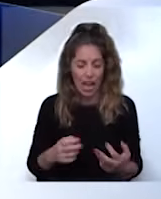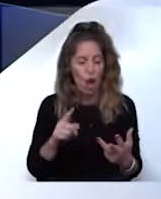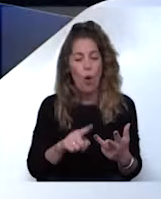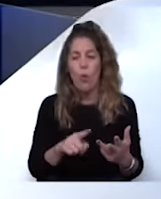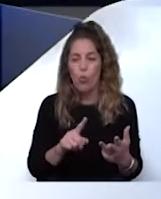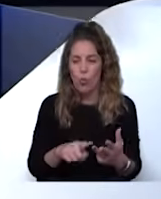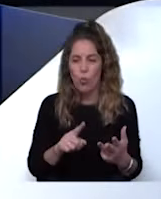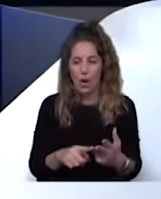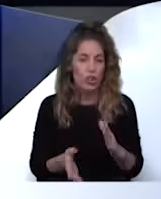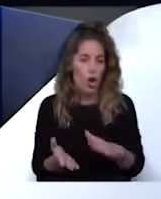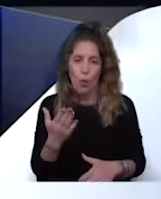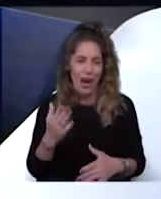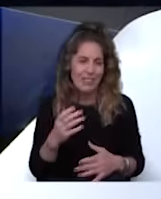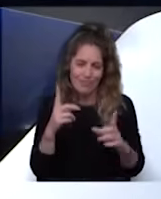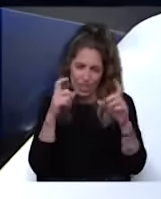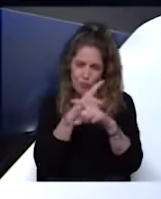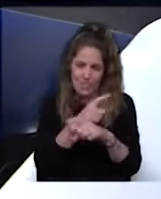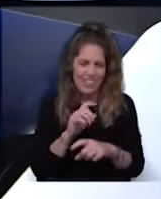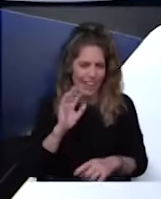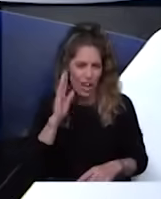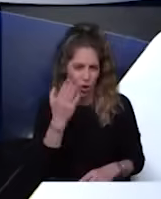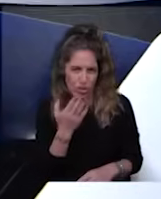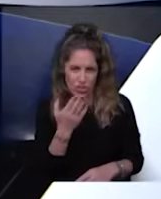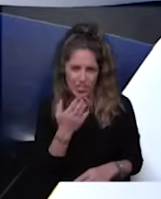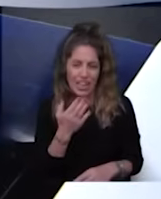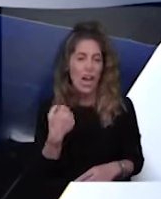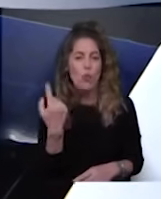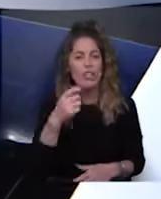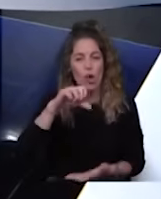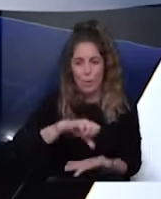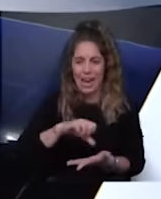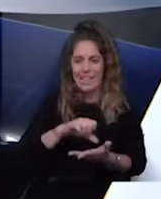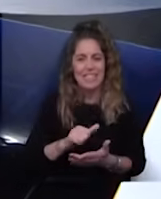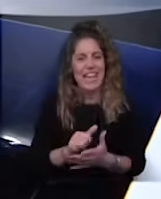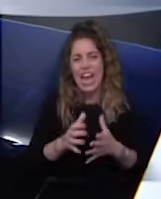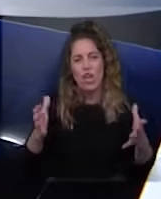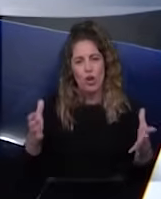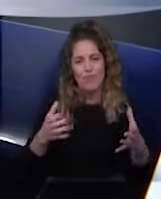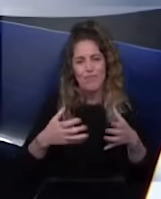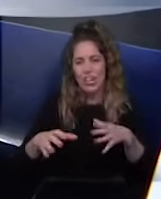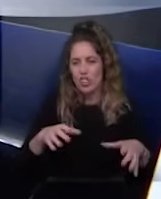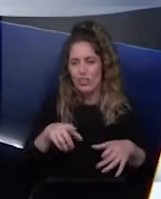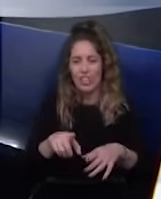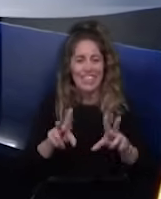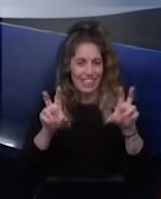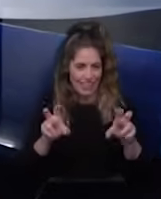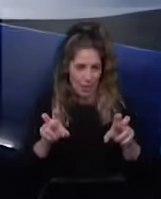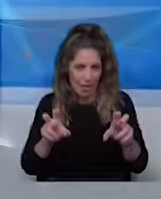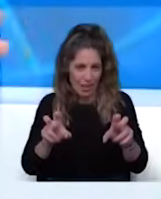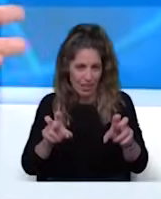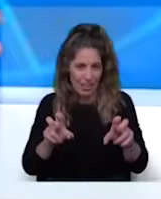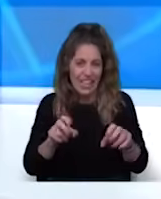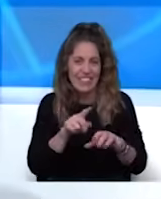cuarto lugar lo más complejo es reconocer que nuestro país tiene un enorme fraccionamiento en este tema